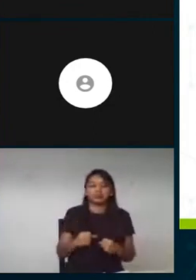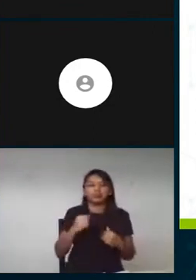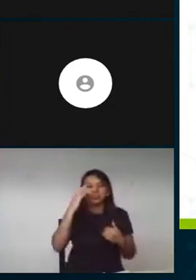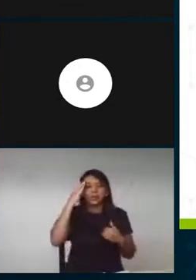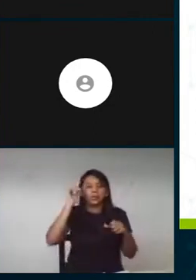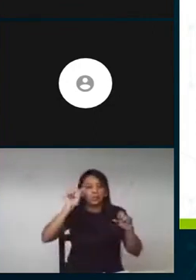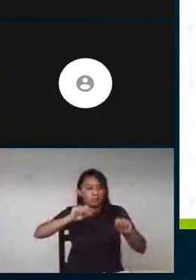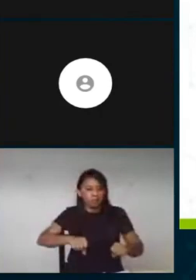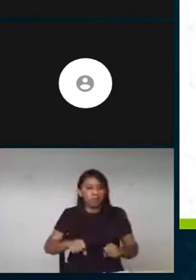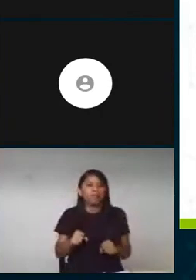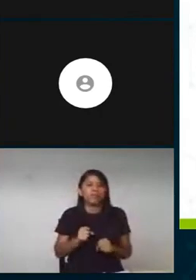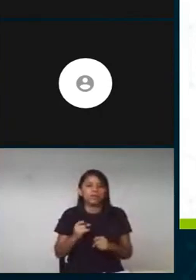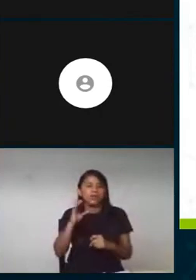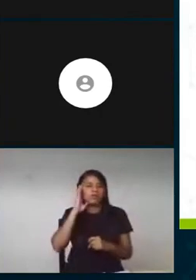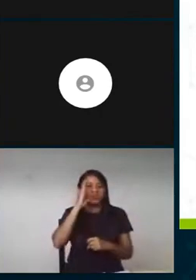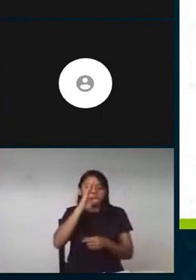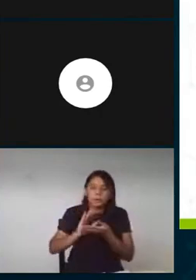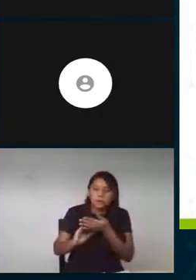metodología